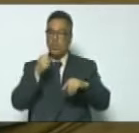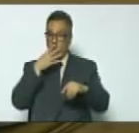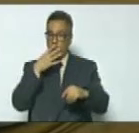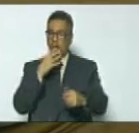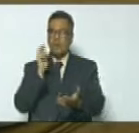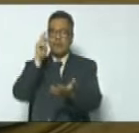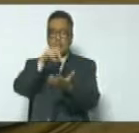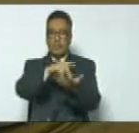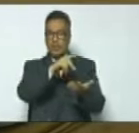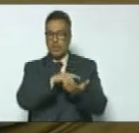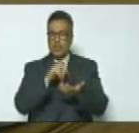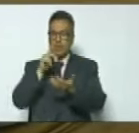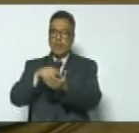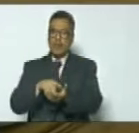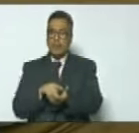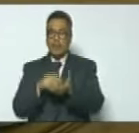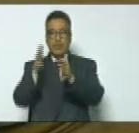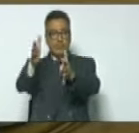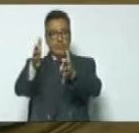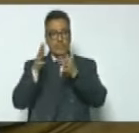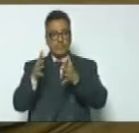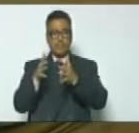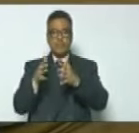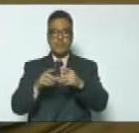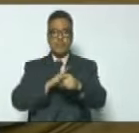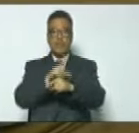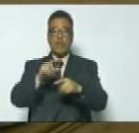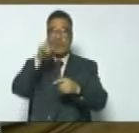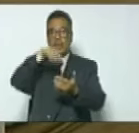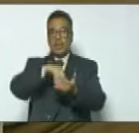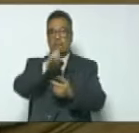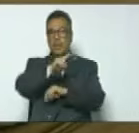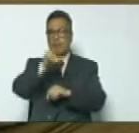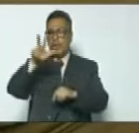extraordinaria participación y victoria en la temporada